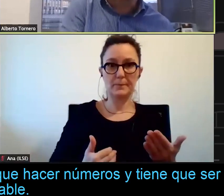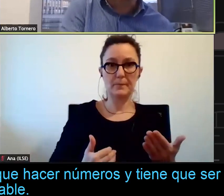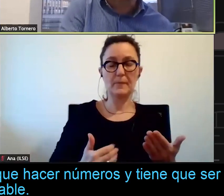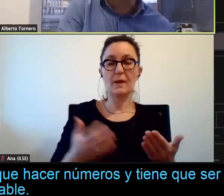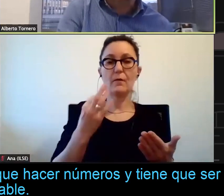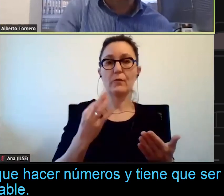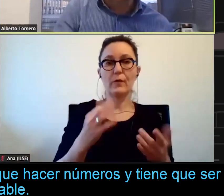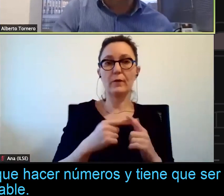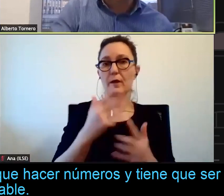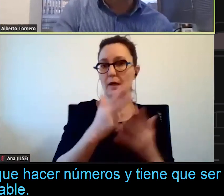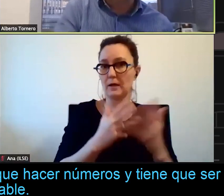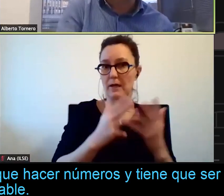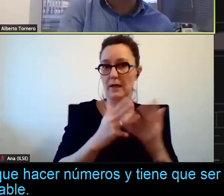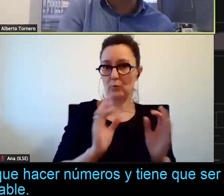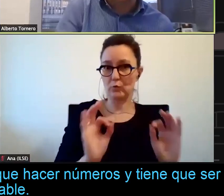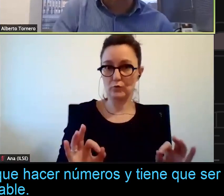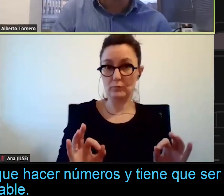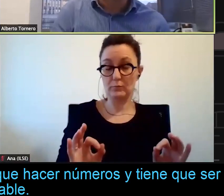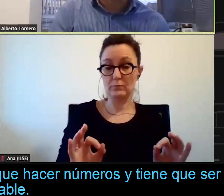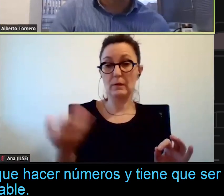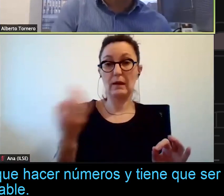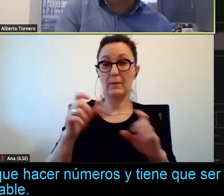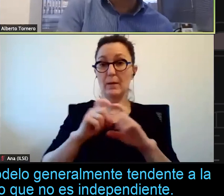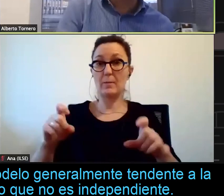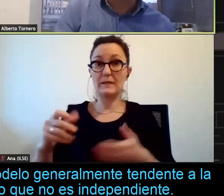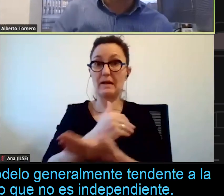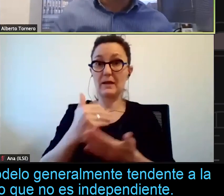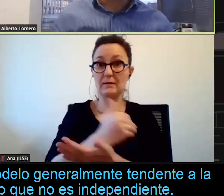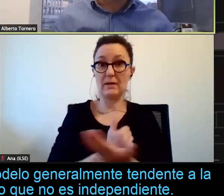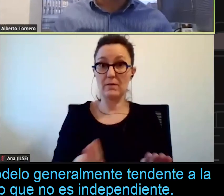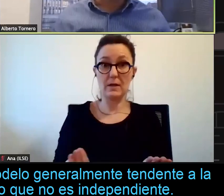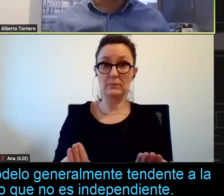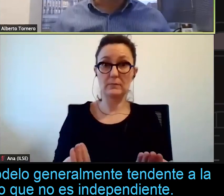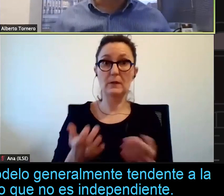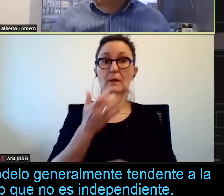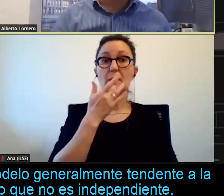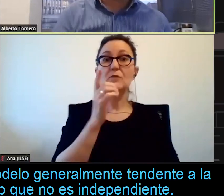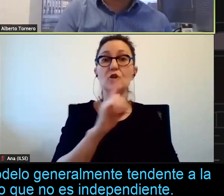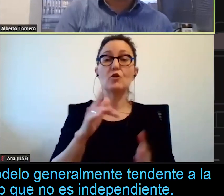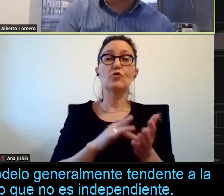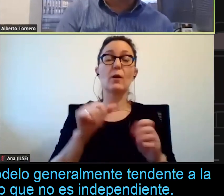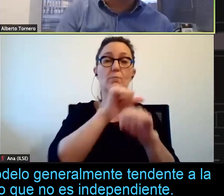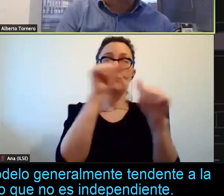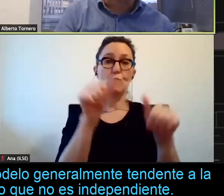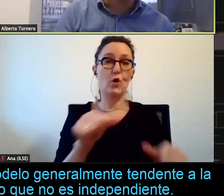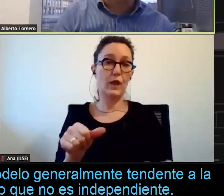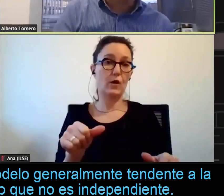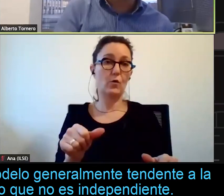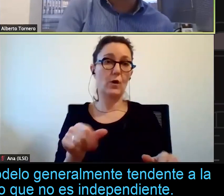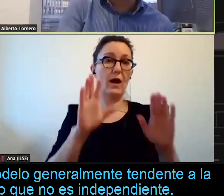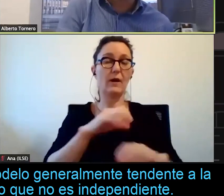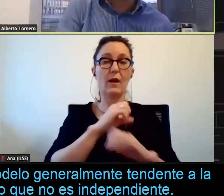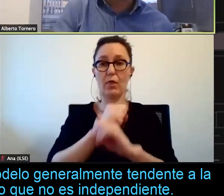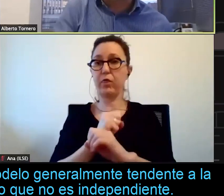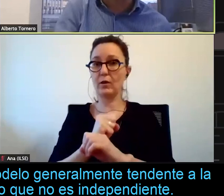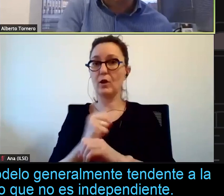números y tiene que ser rentable, si no, lo que tendrás será un modelo generalmente tendente a la subvención y ese es un